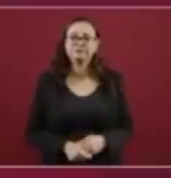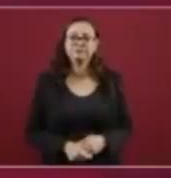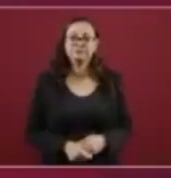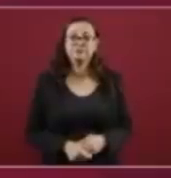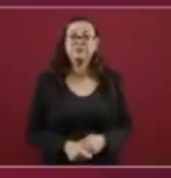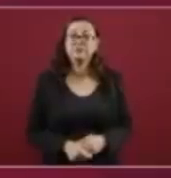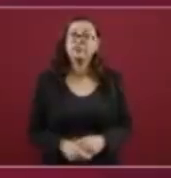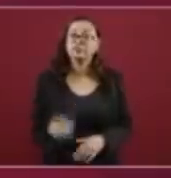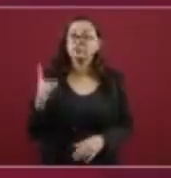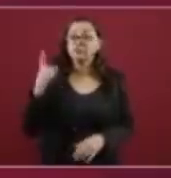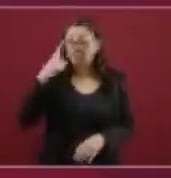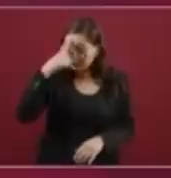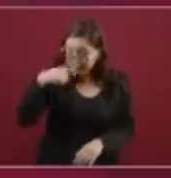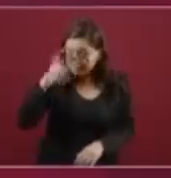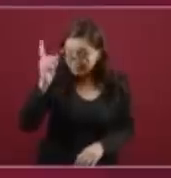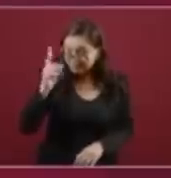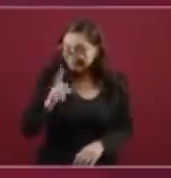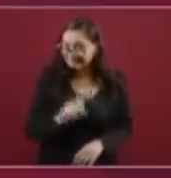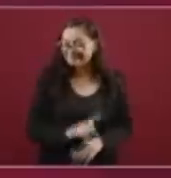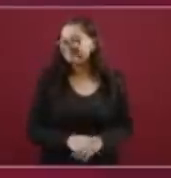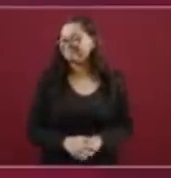cuesta trabajo